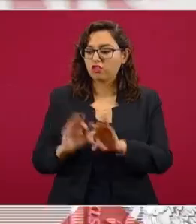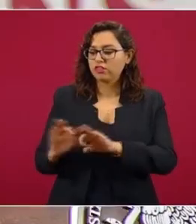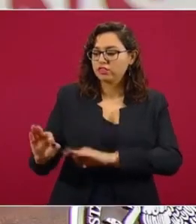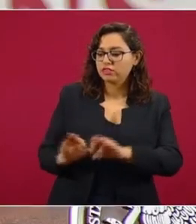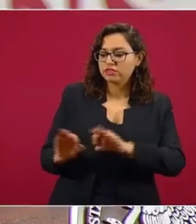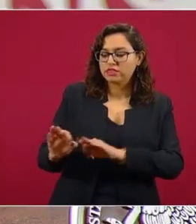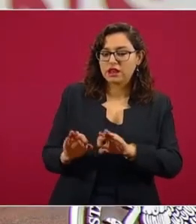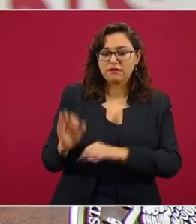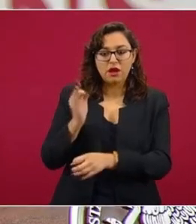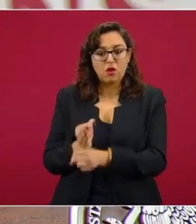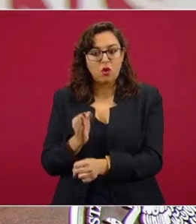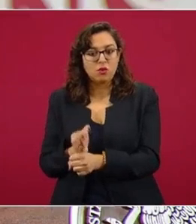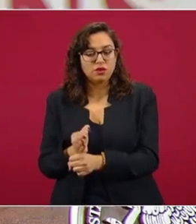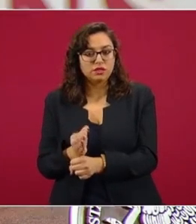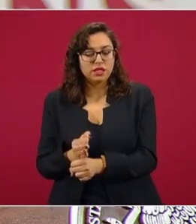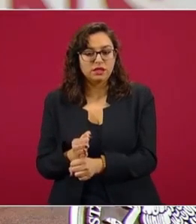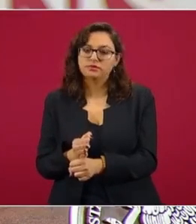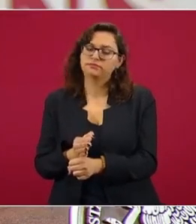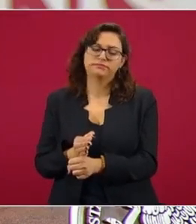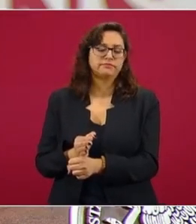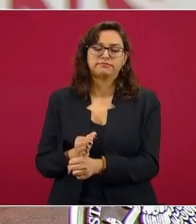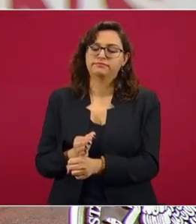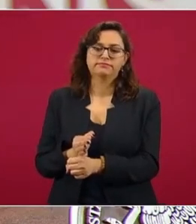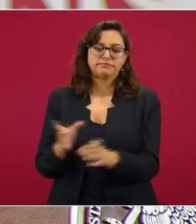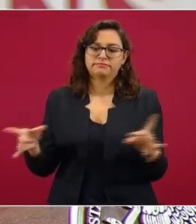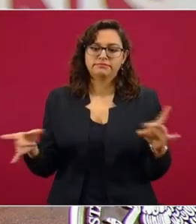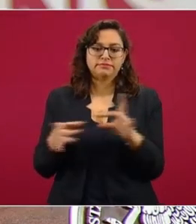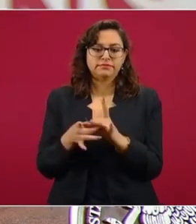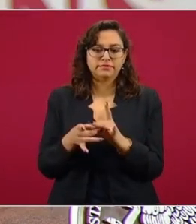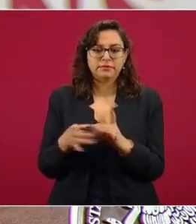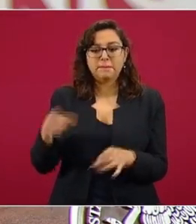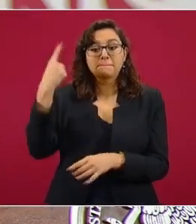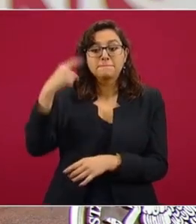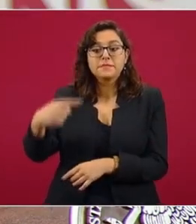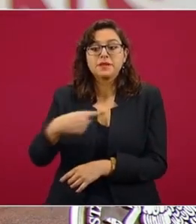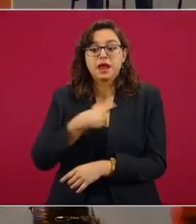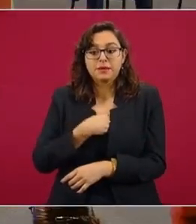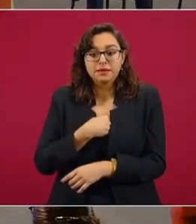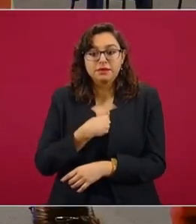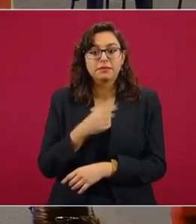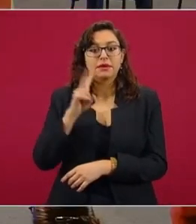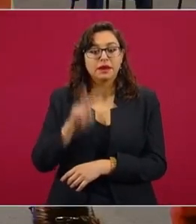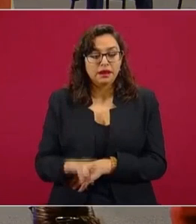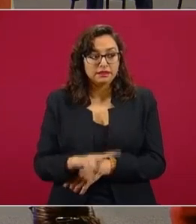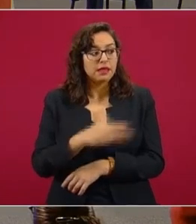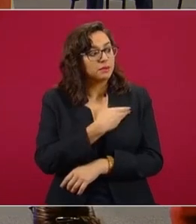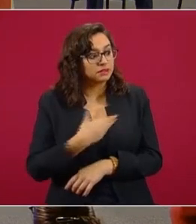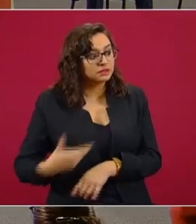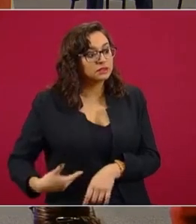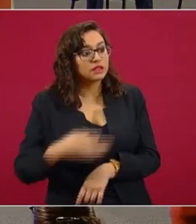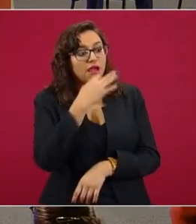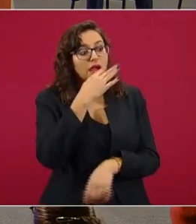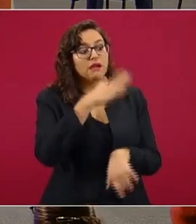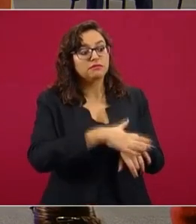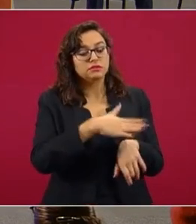tenga el trabajador en el momento de sacar un crédito. Esto, para mí, y así lo digo, señor presidente, es yo creo que